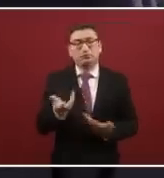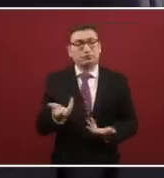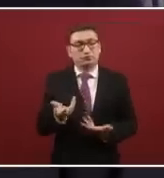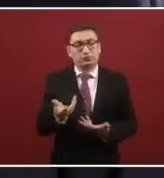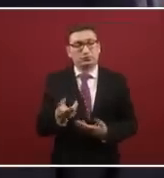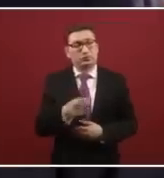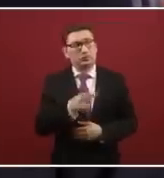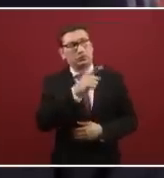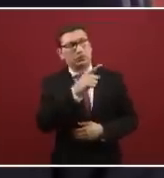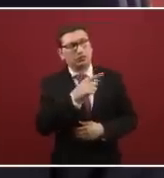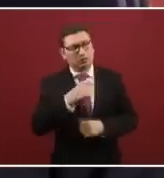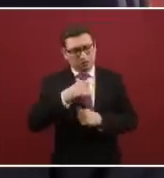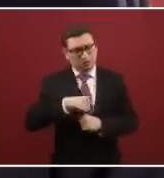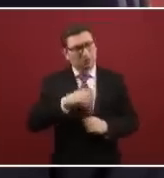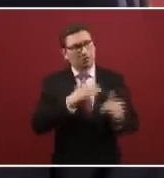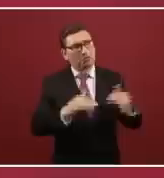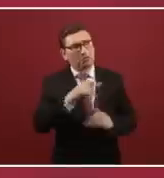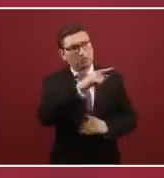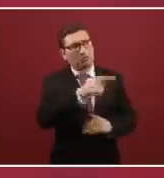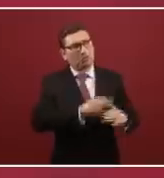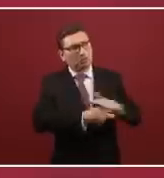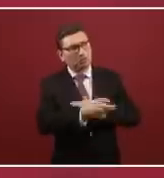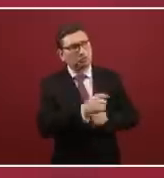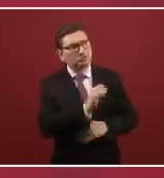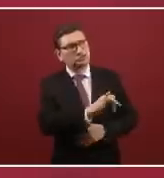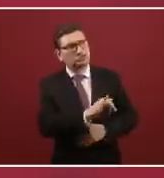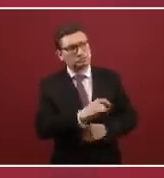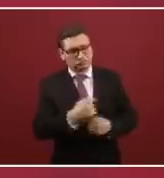si lo están haciendo arriba,